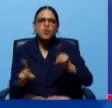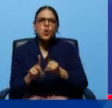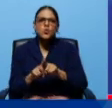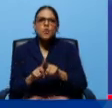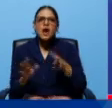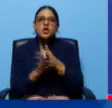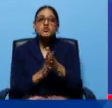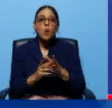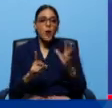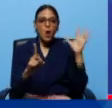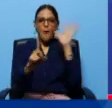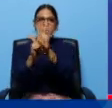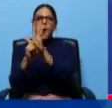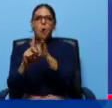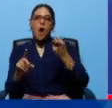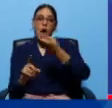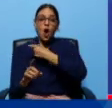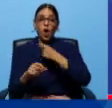un gobernante